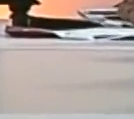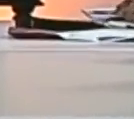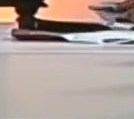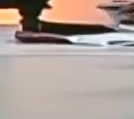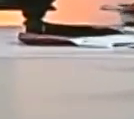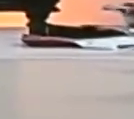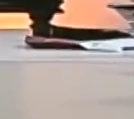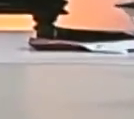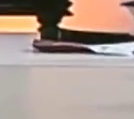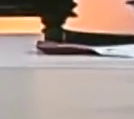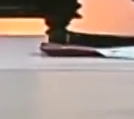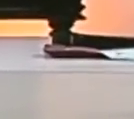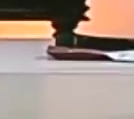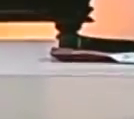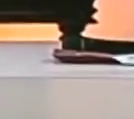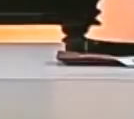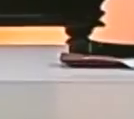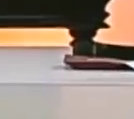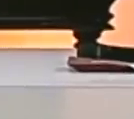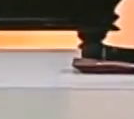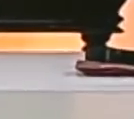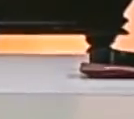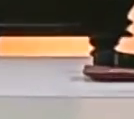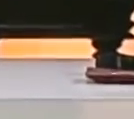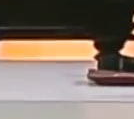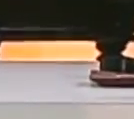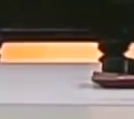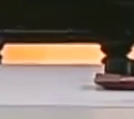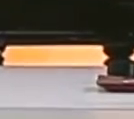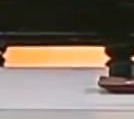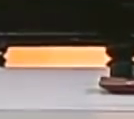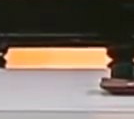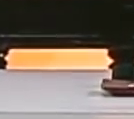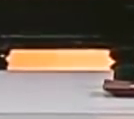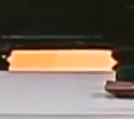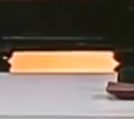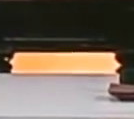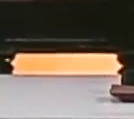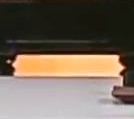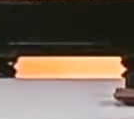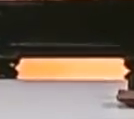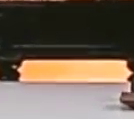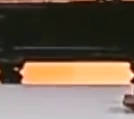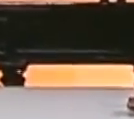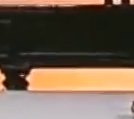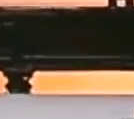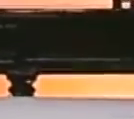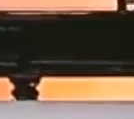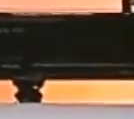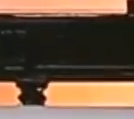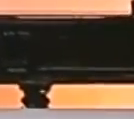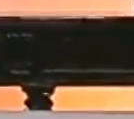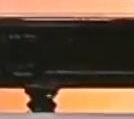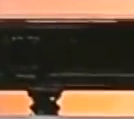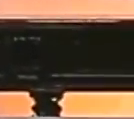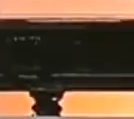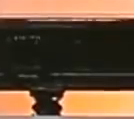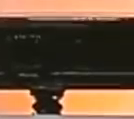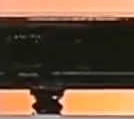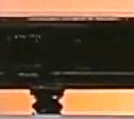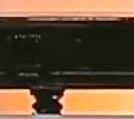la JPSUV, que viene a obtener una gran victoria con la